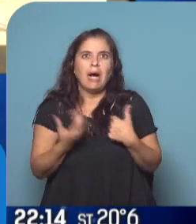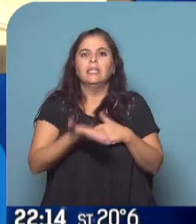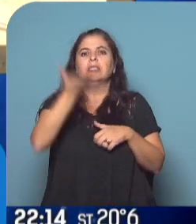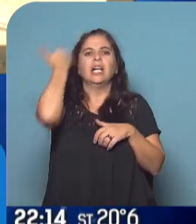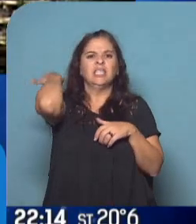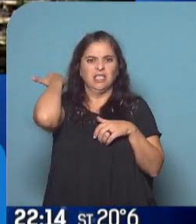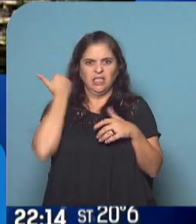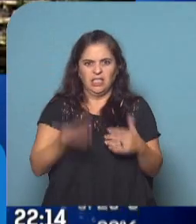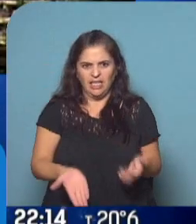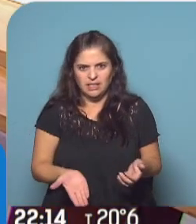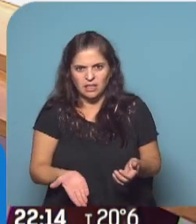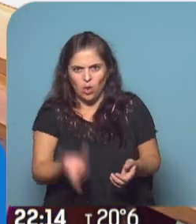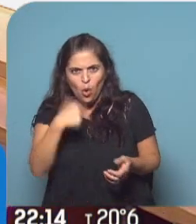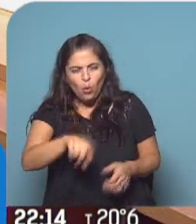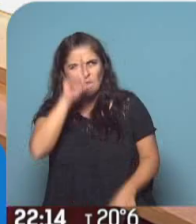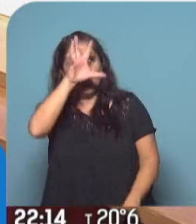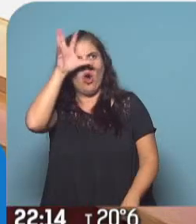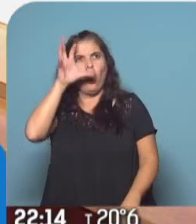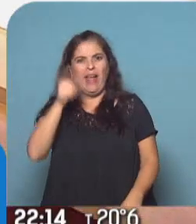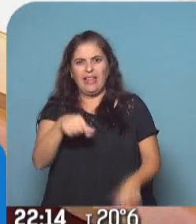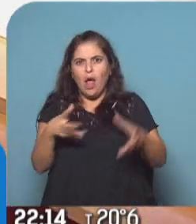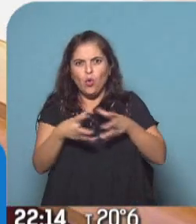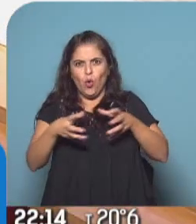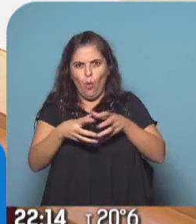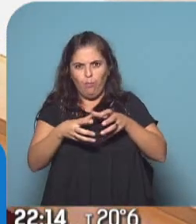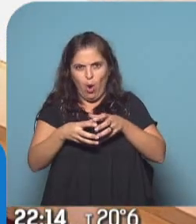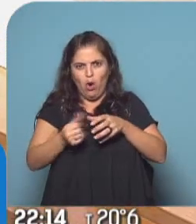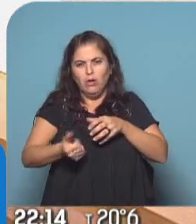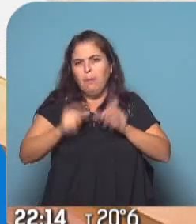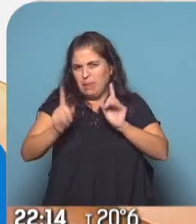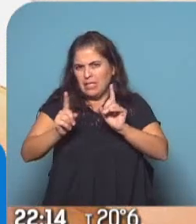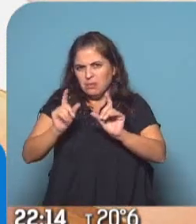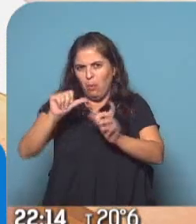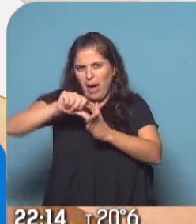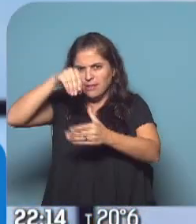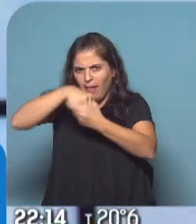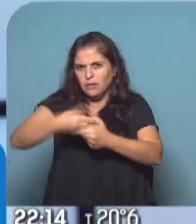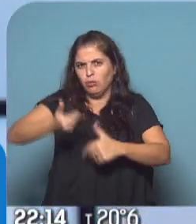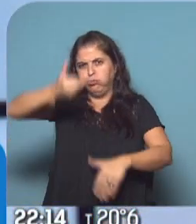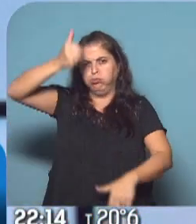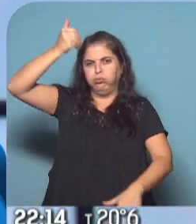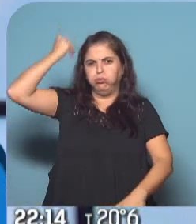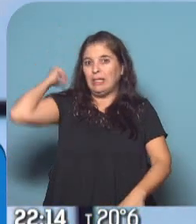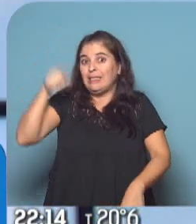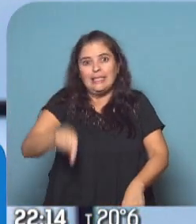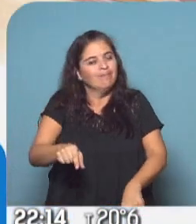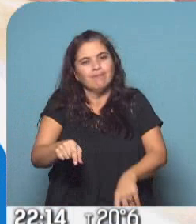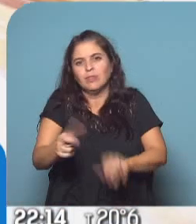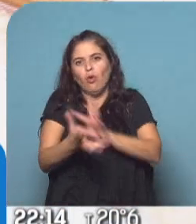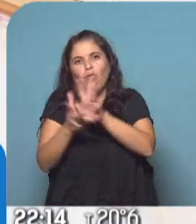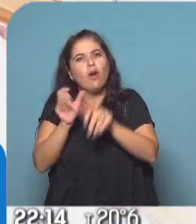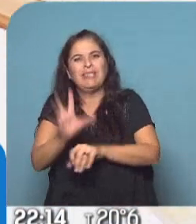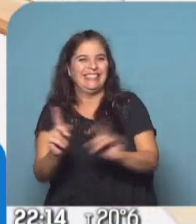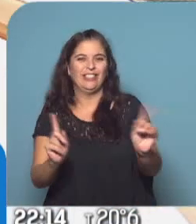recordar la historia persa de Irán y la historia del chiismo nos dice que no es la manera de convencer a los iraníes. Así. Ezequiel, ¿qué tal? Buenas noches. Vos hablabas recién